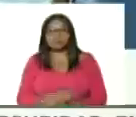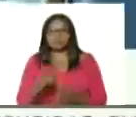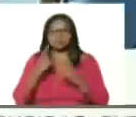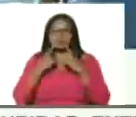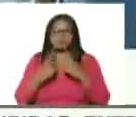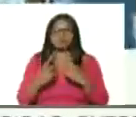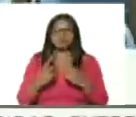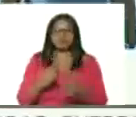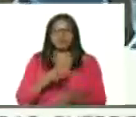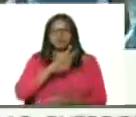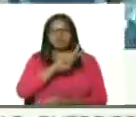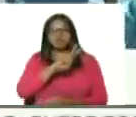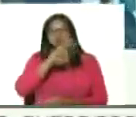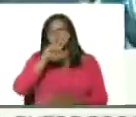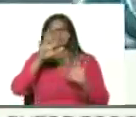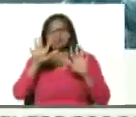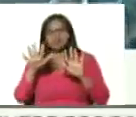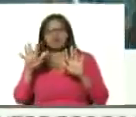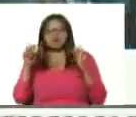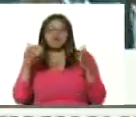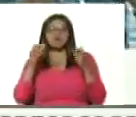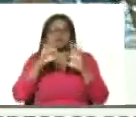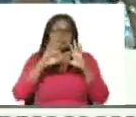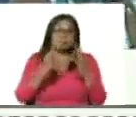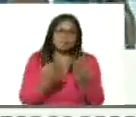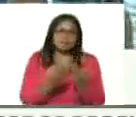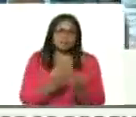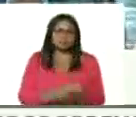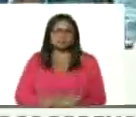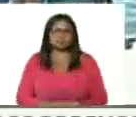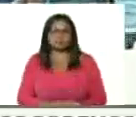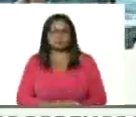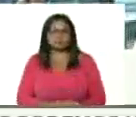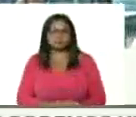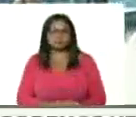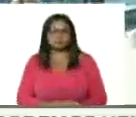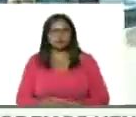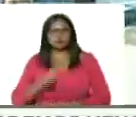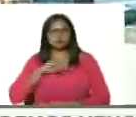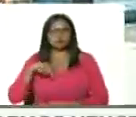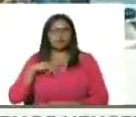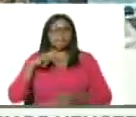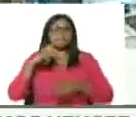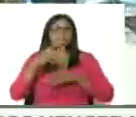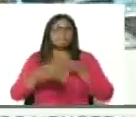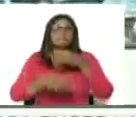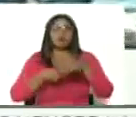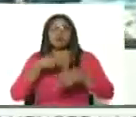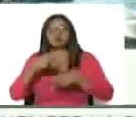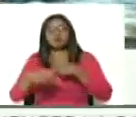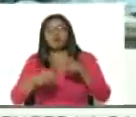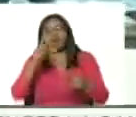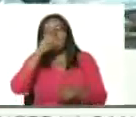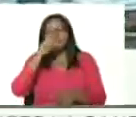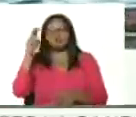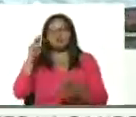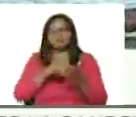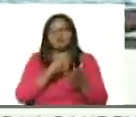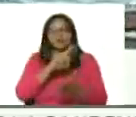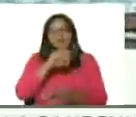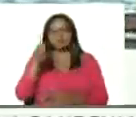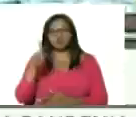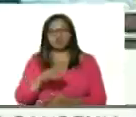benefician 210 familias. Nosotros hemos tenido en producción en el año